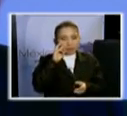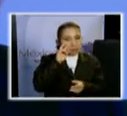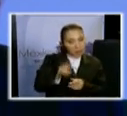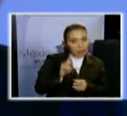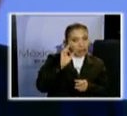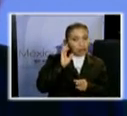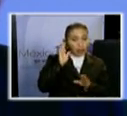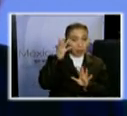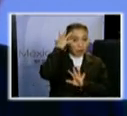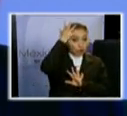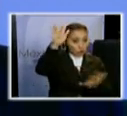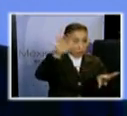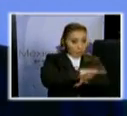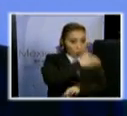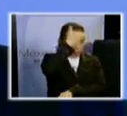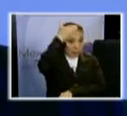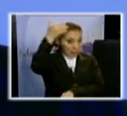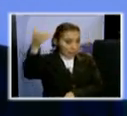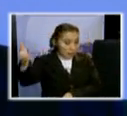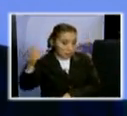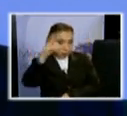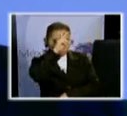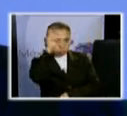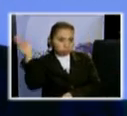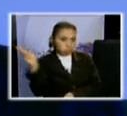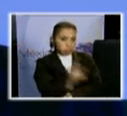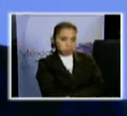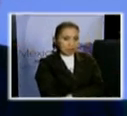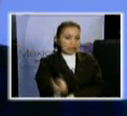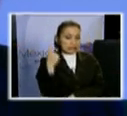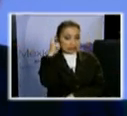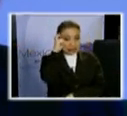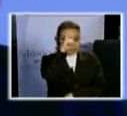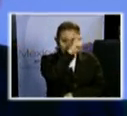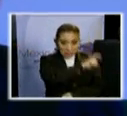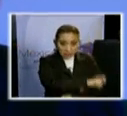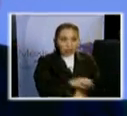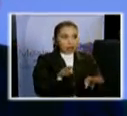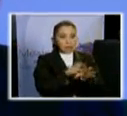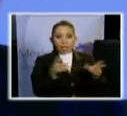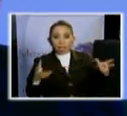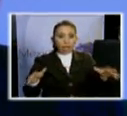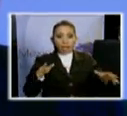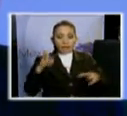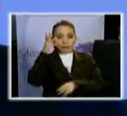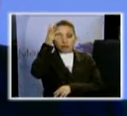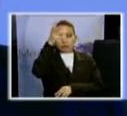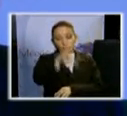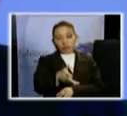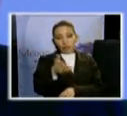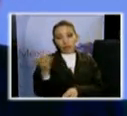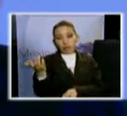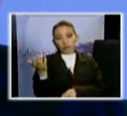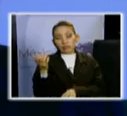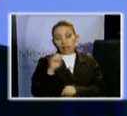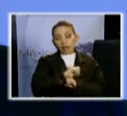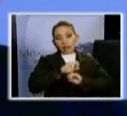el hecho que el impacto del cambio climático va a hacerse tan difícil de manejar hacia el futuro que